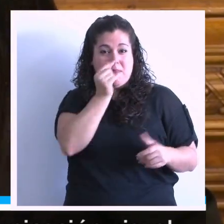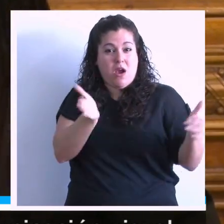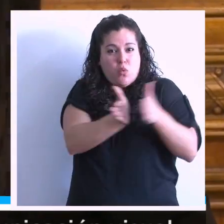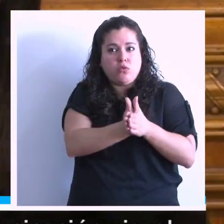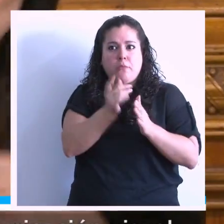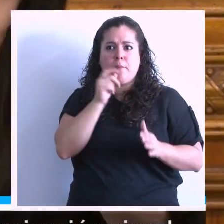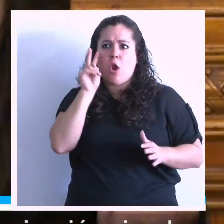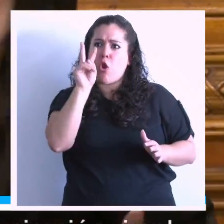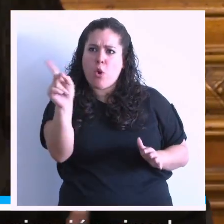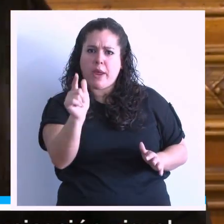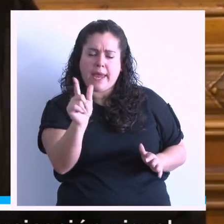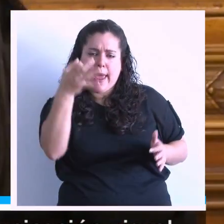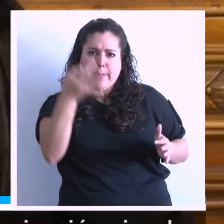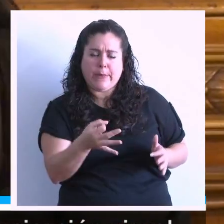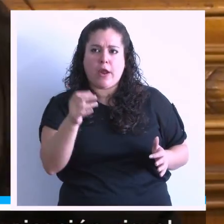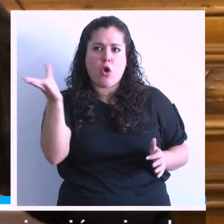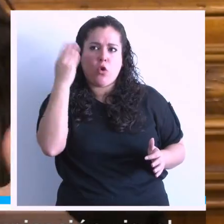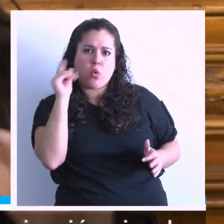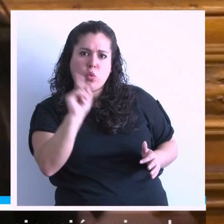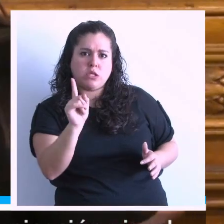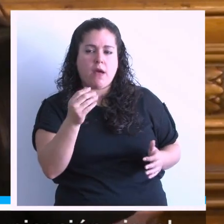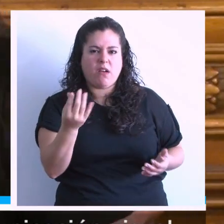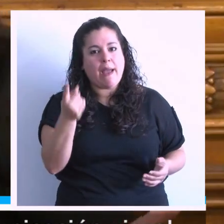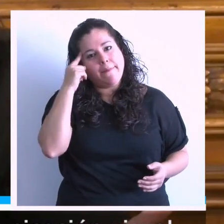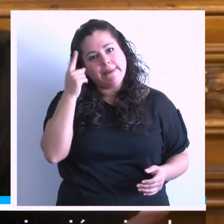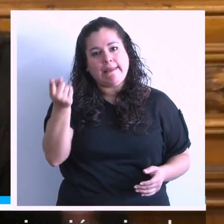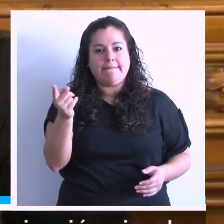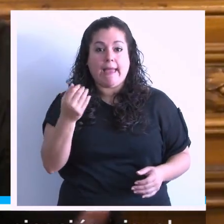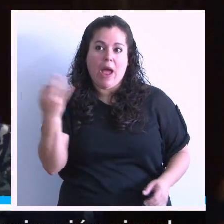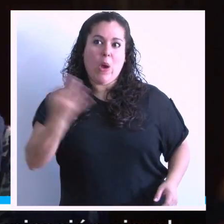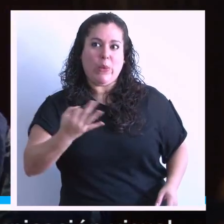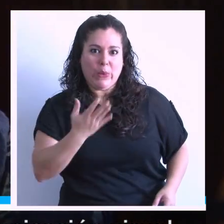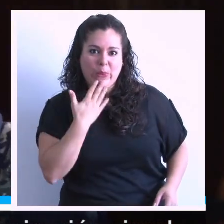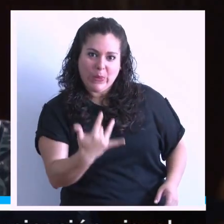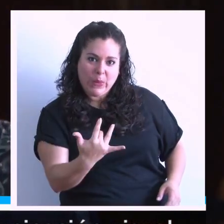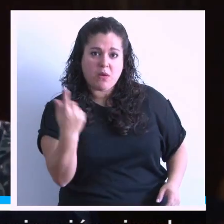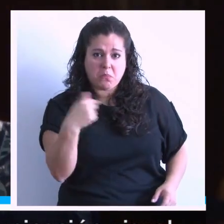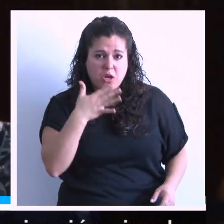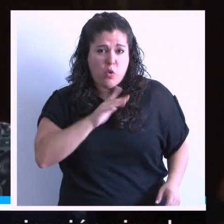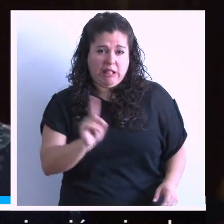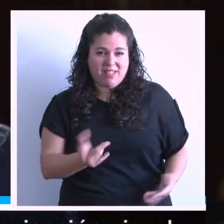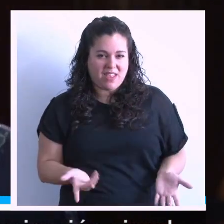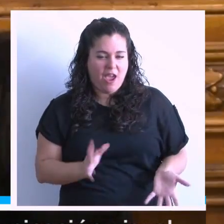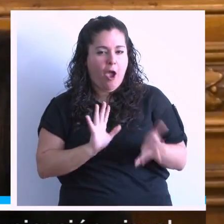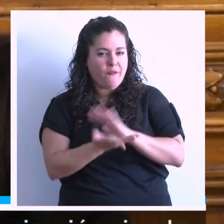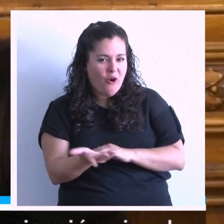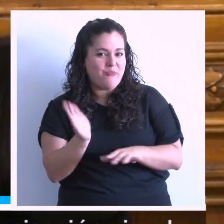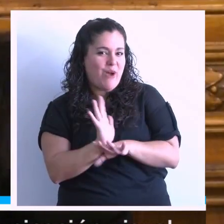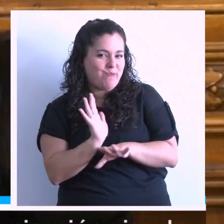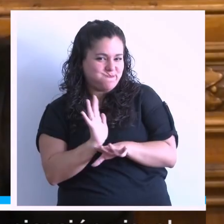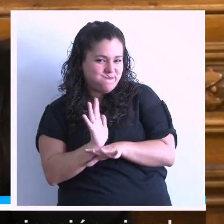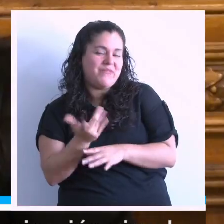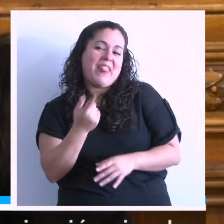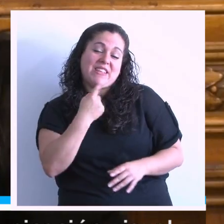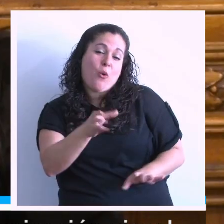su padre. O sea, uno no veía bien y el otro no escuchaba bien, así que les parecían mis películas maravillosas, porque ninguno de los dos entendía muy bien de qué se trataba. Pero digo,